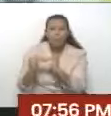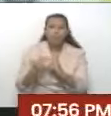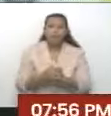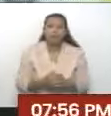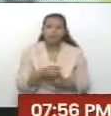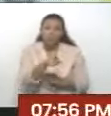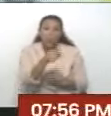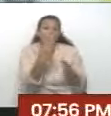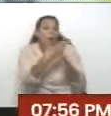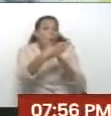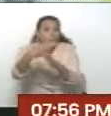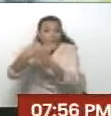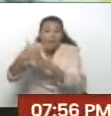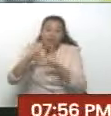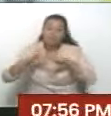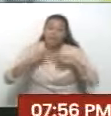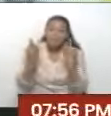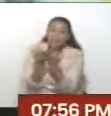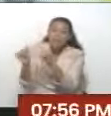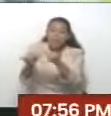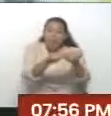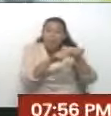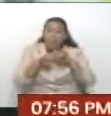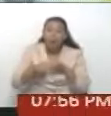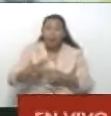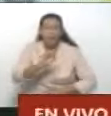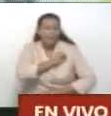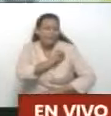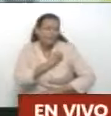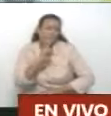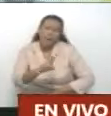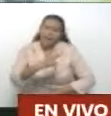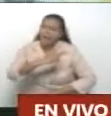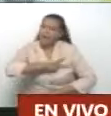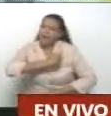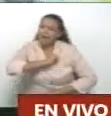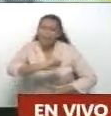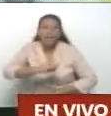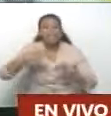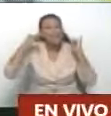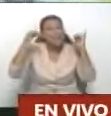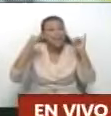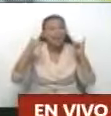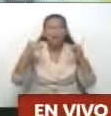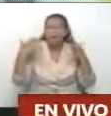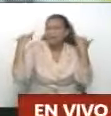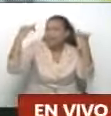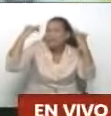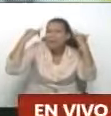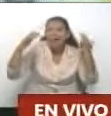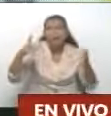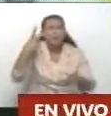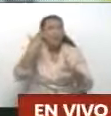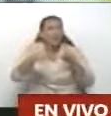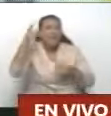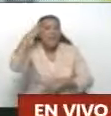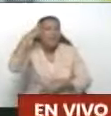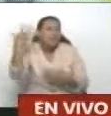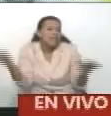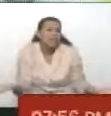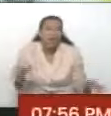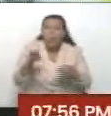donde compartimos en familia, entre panas, donde se celebra cada cosa, donde el